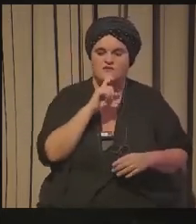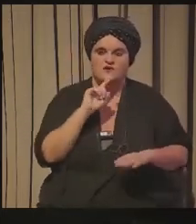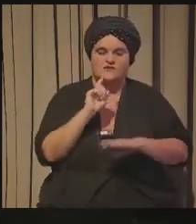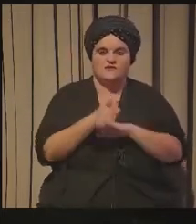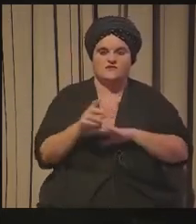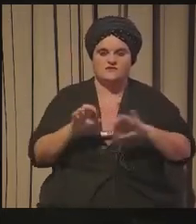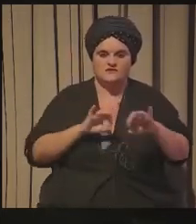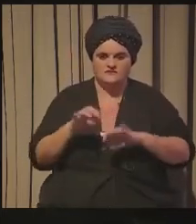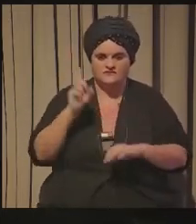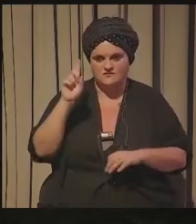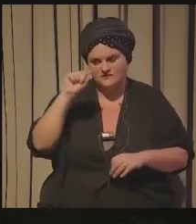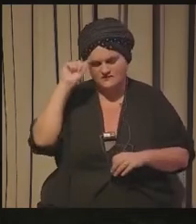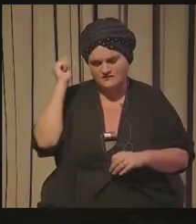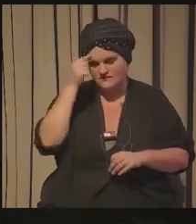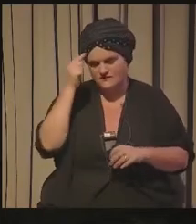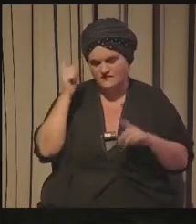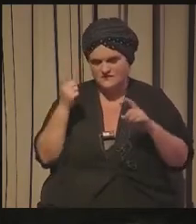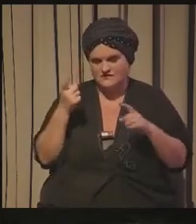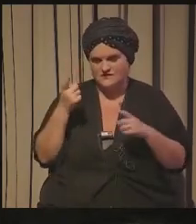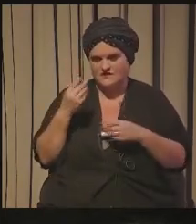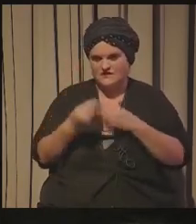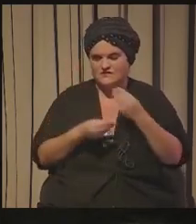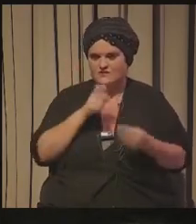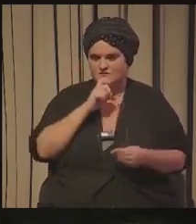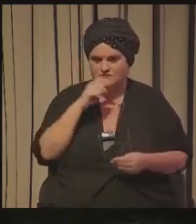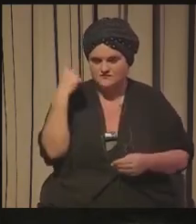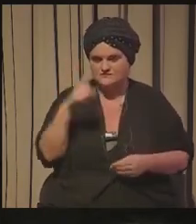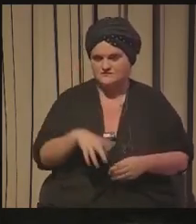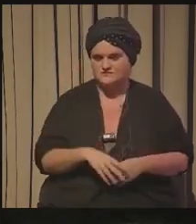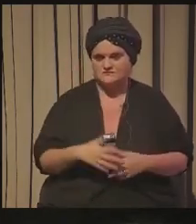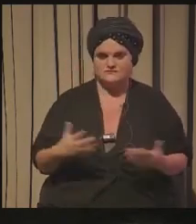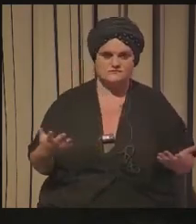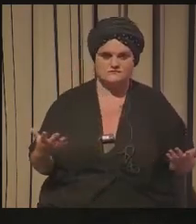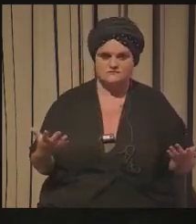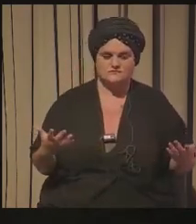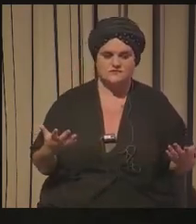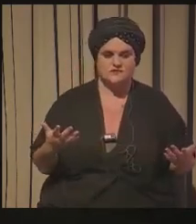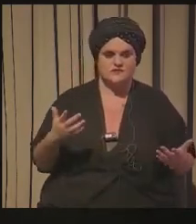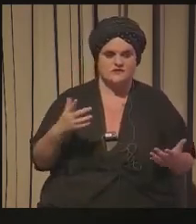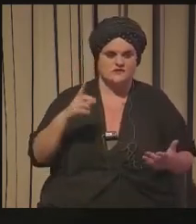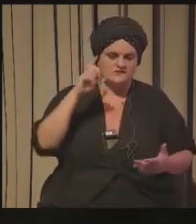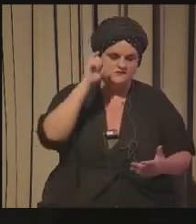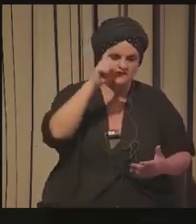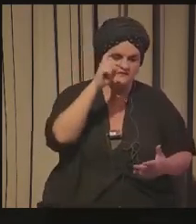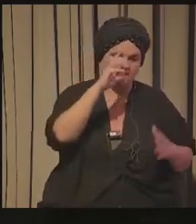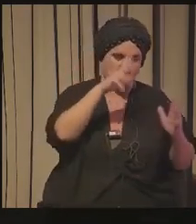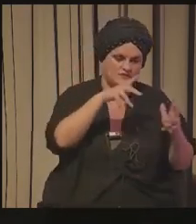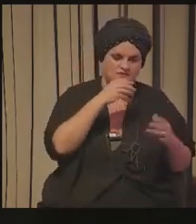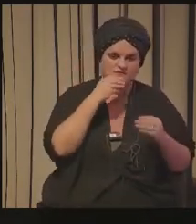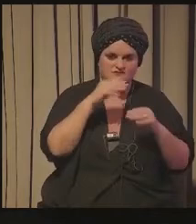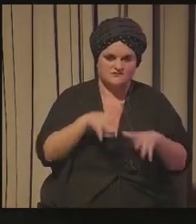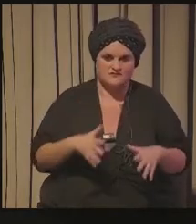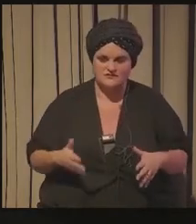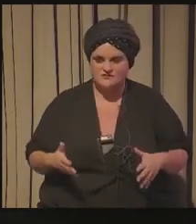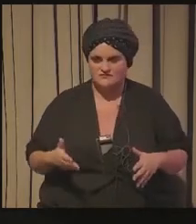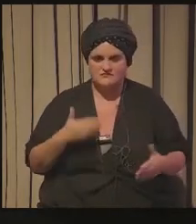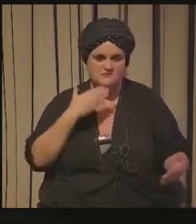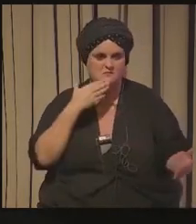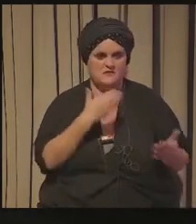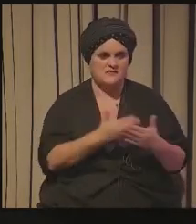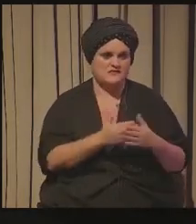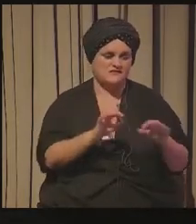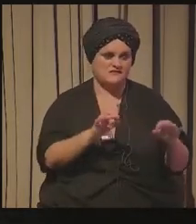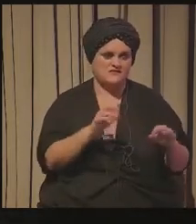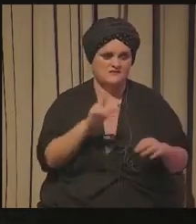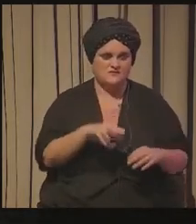colegio también enseña destrezas. Saben cómo hacerlo. Pero el profesor o la profesora de matemáticas o de historia nunca se les pide hacer